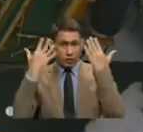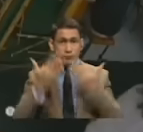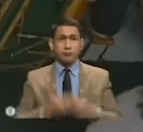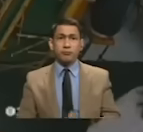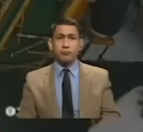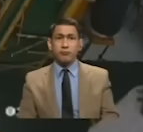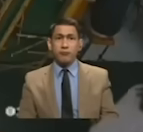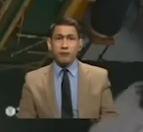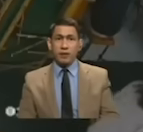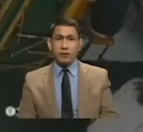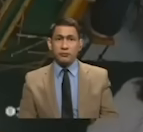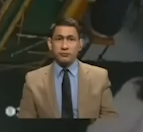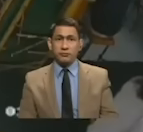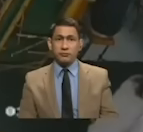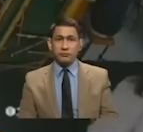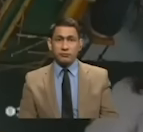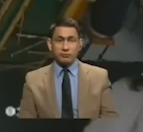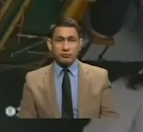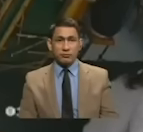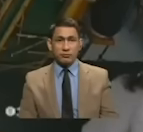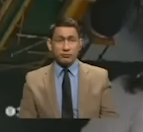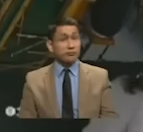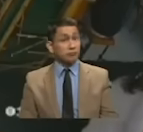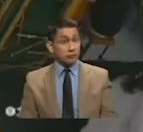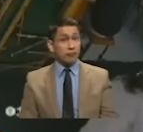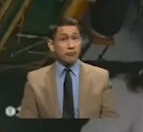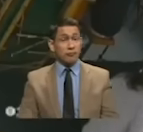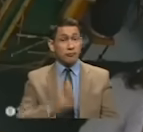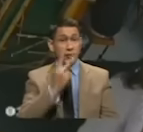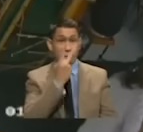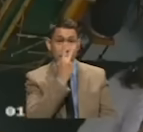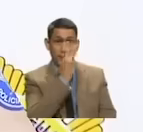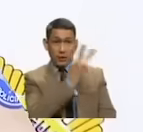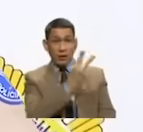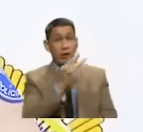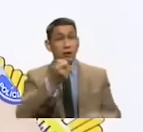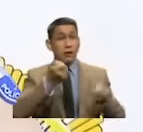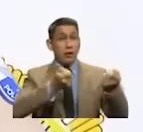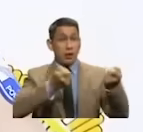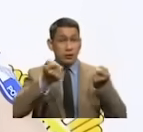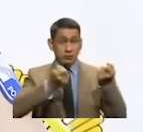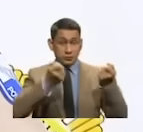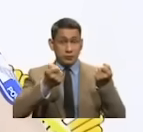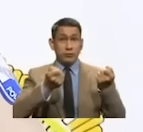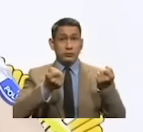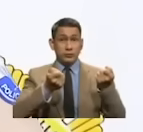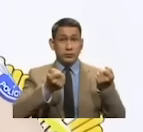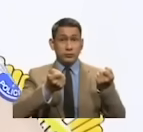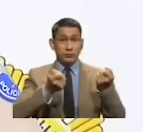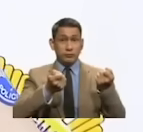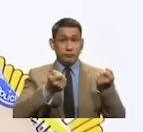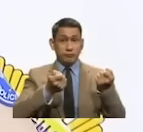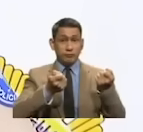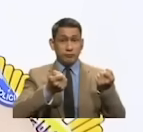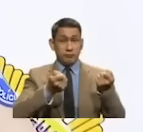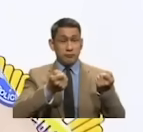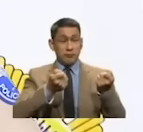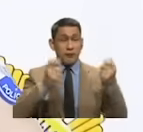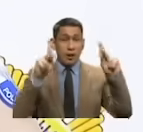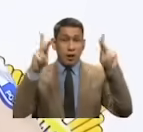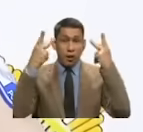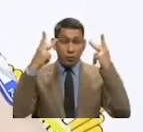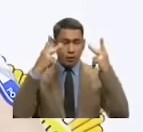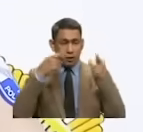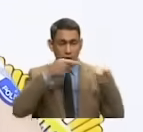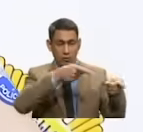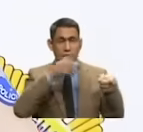Guayaquil. Procede a realizar la ubicación de este vehículo Kia Soluto en el sector de la Alborada,